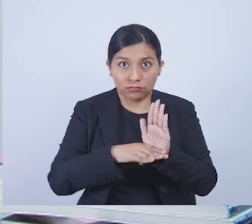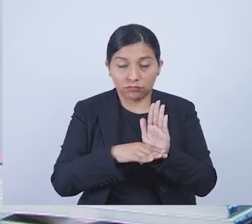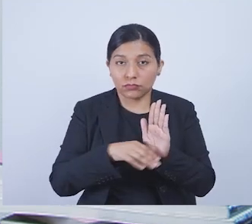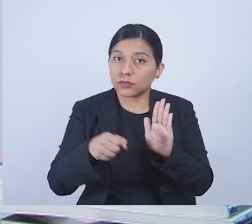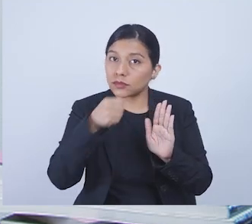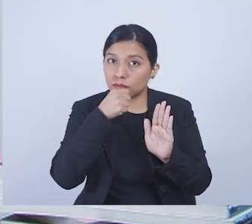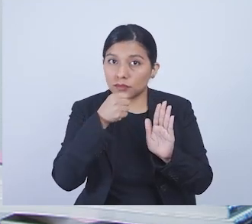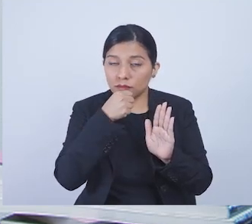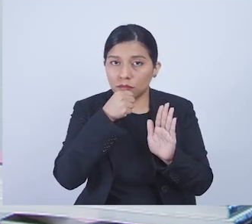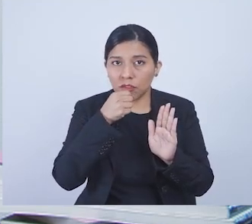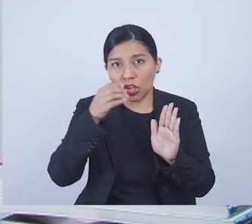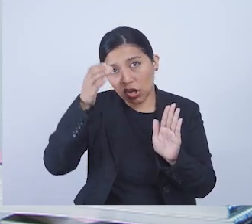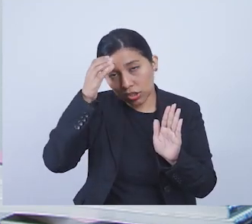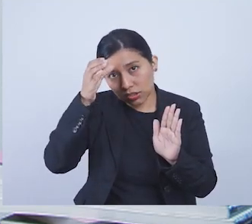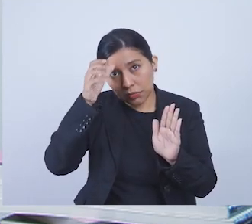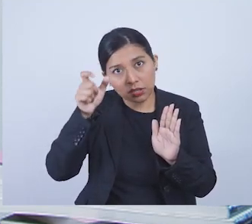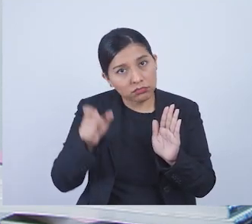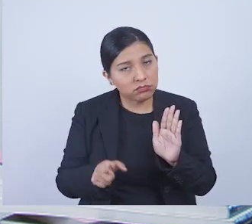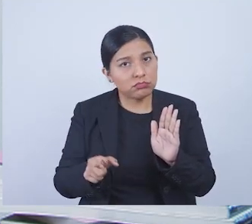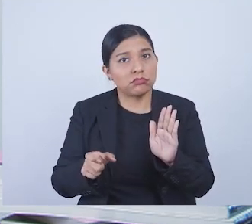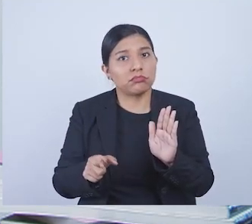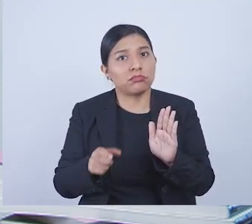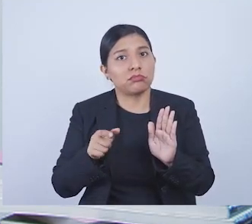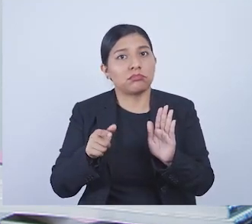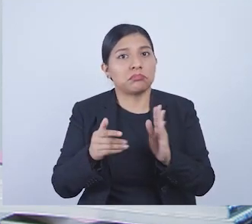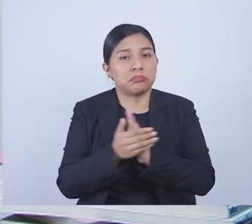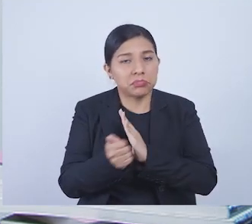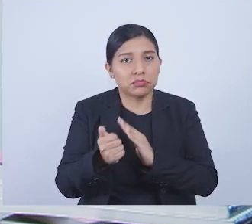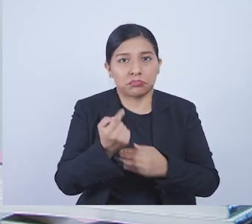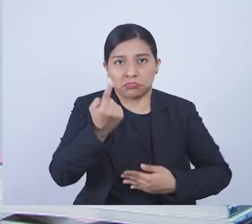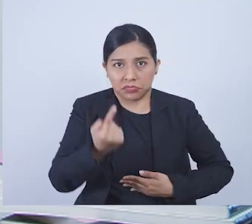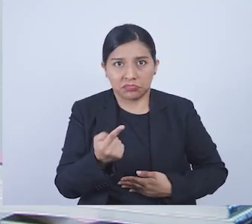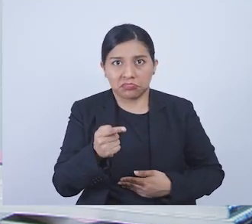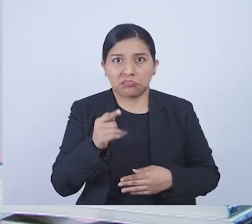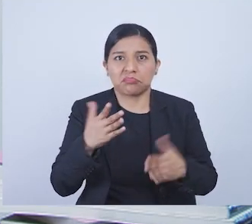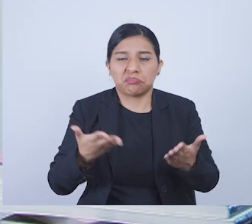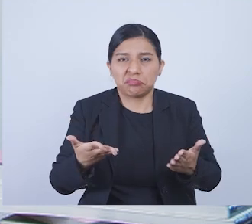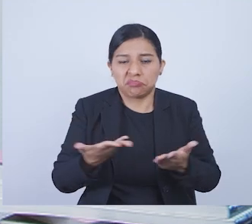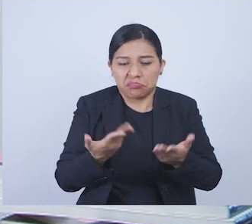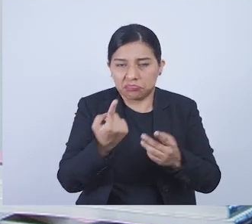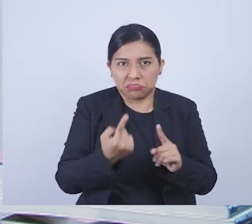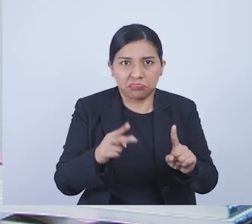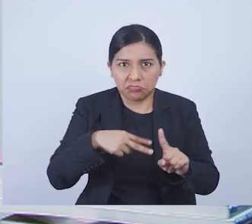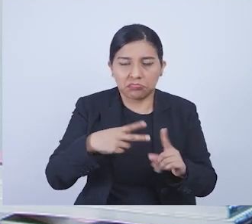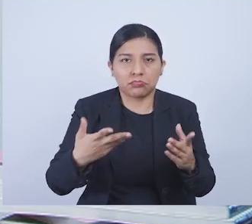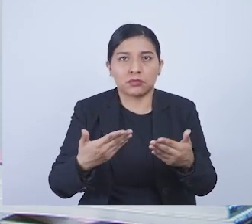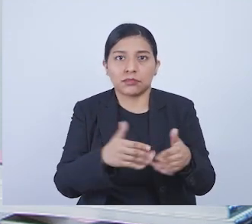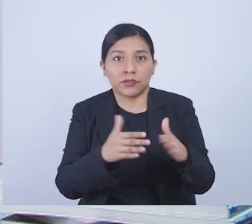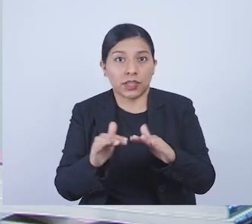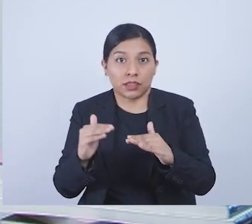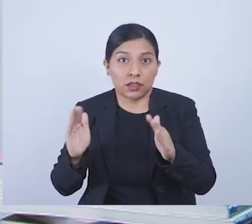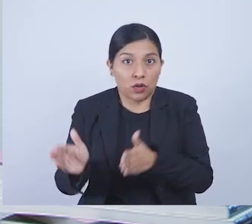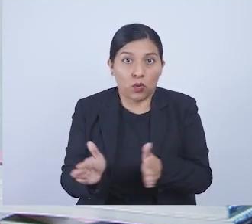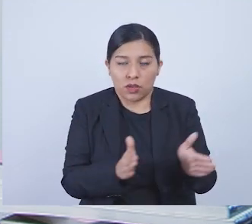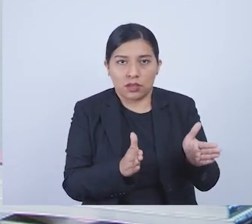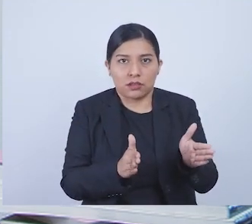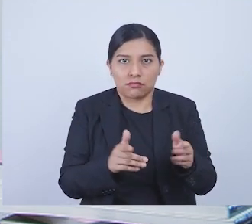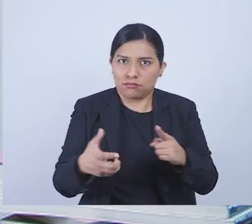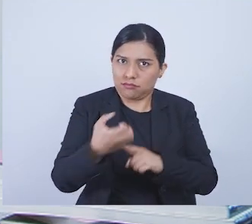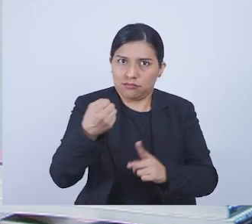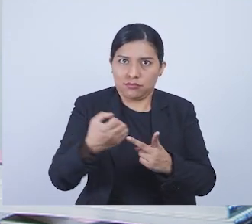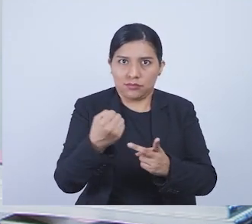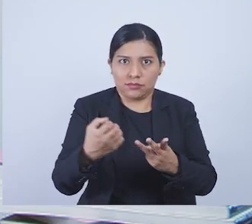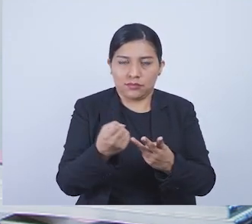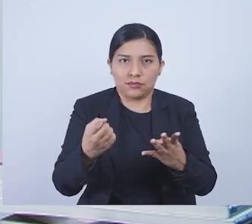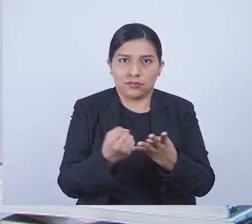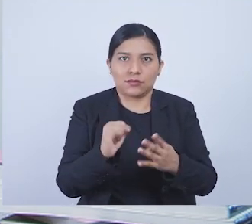contenidos conceptuales, procedimentales, actitudinales y determinado a través de un indicador de logro,